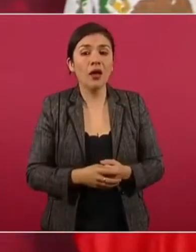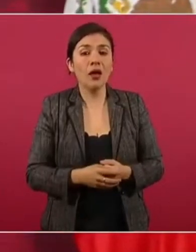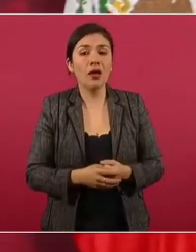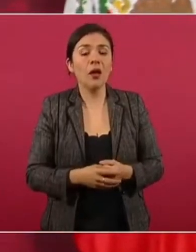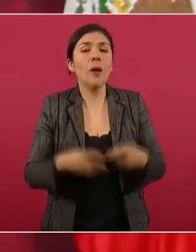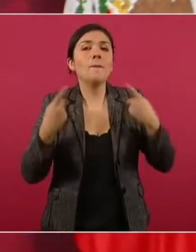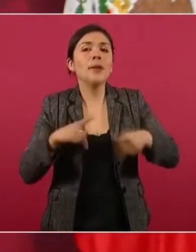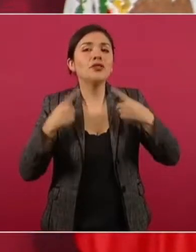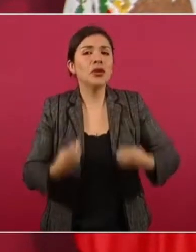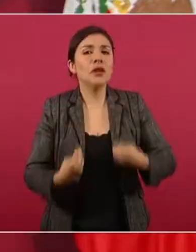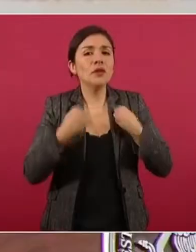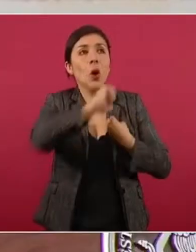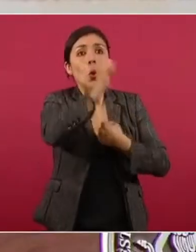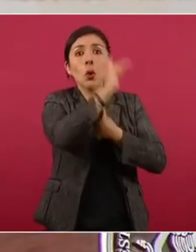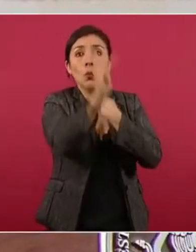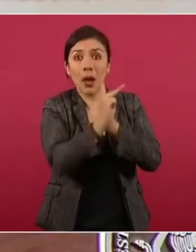habitantes de otro país.